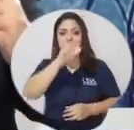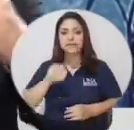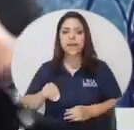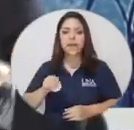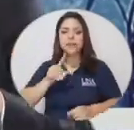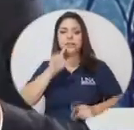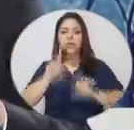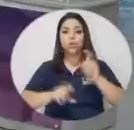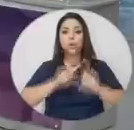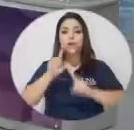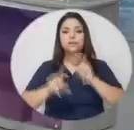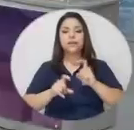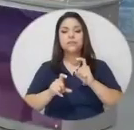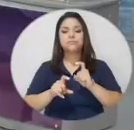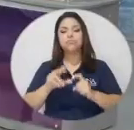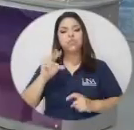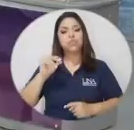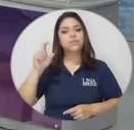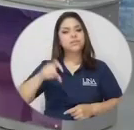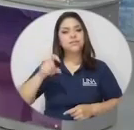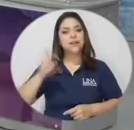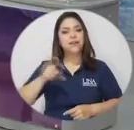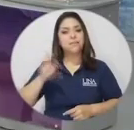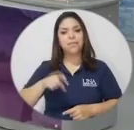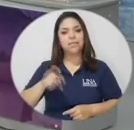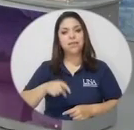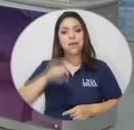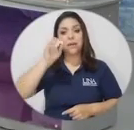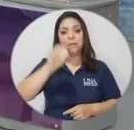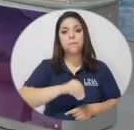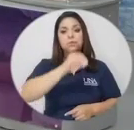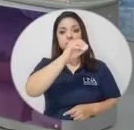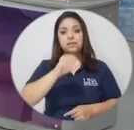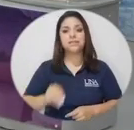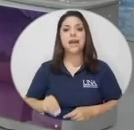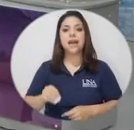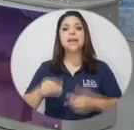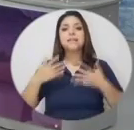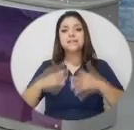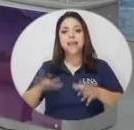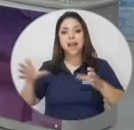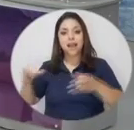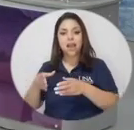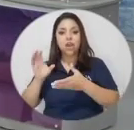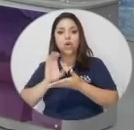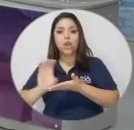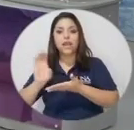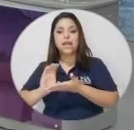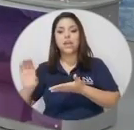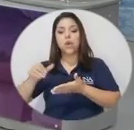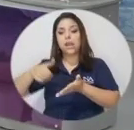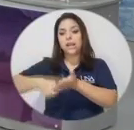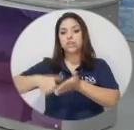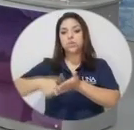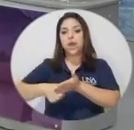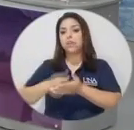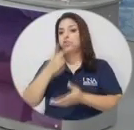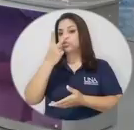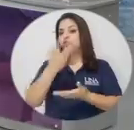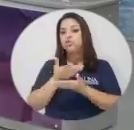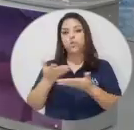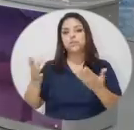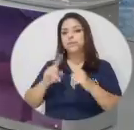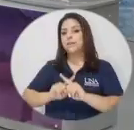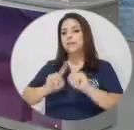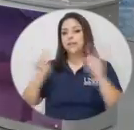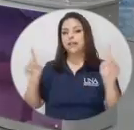encuestas no necesariamente sean los porcentajes del colegio electoral. Son dos figuras totalmente distintas.